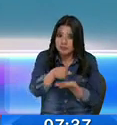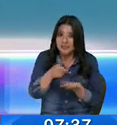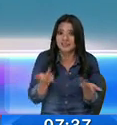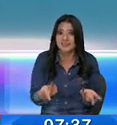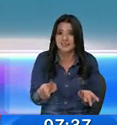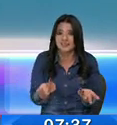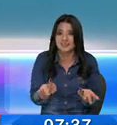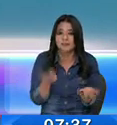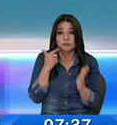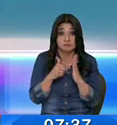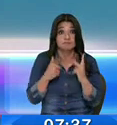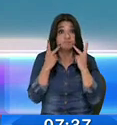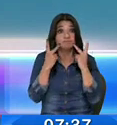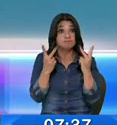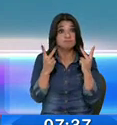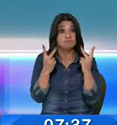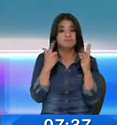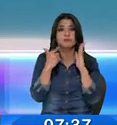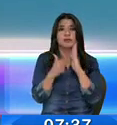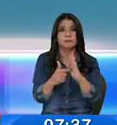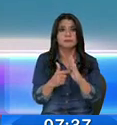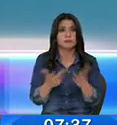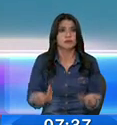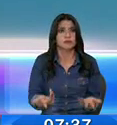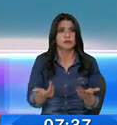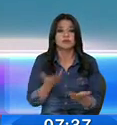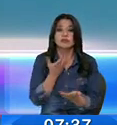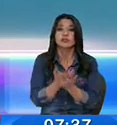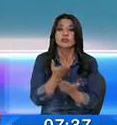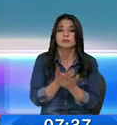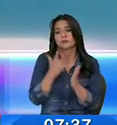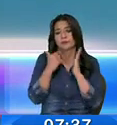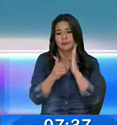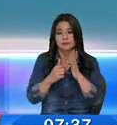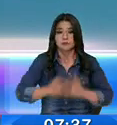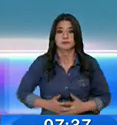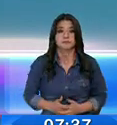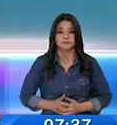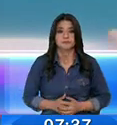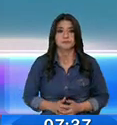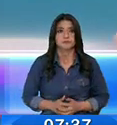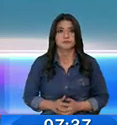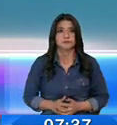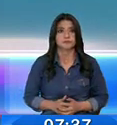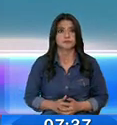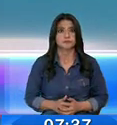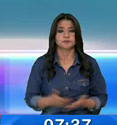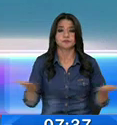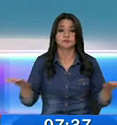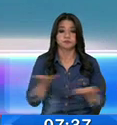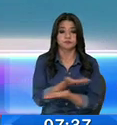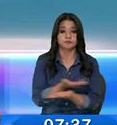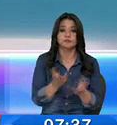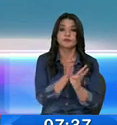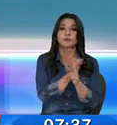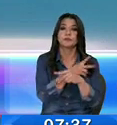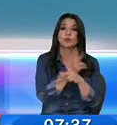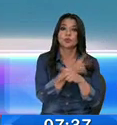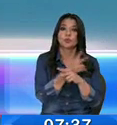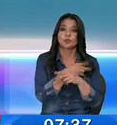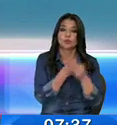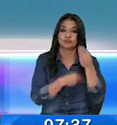usted puede verlas a los sectores de la economía por ejemplo los que hacen intermediación de productos de